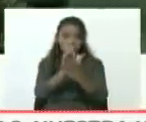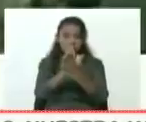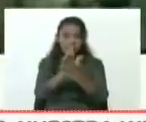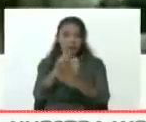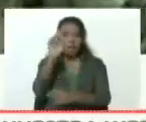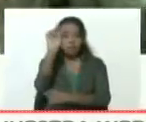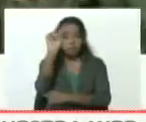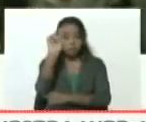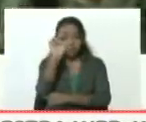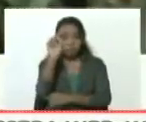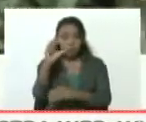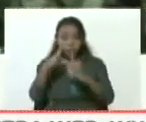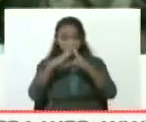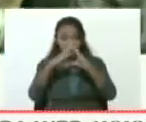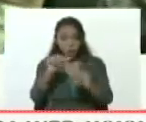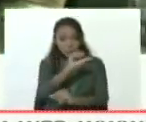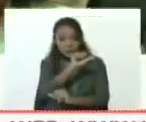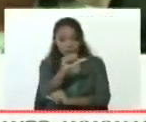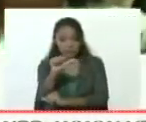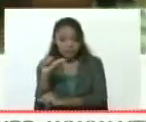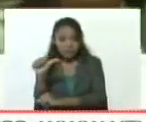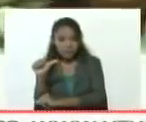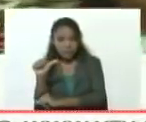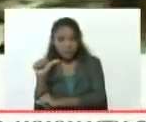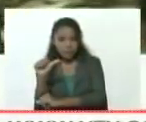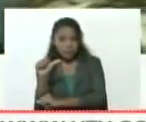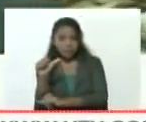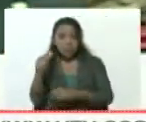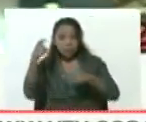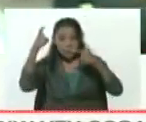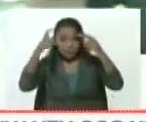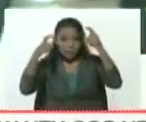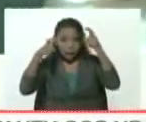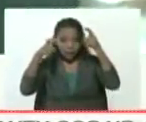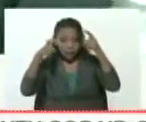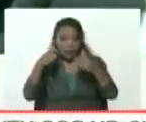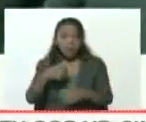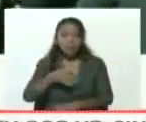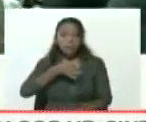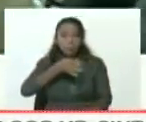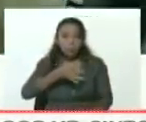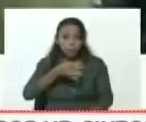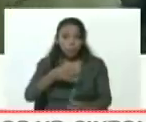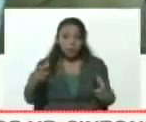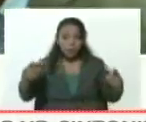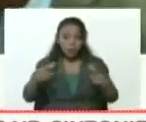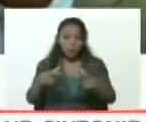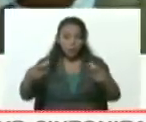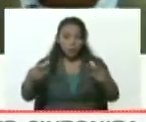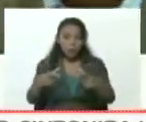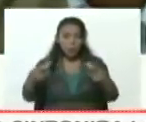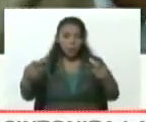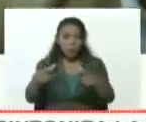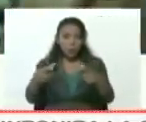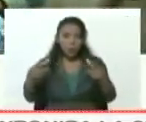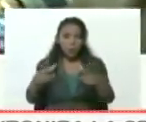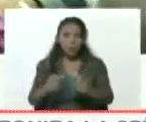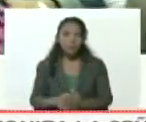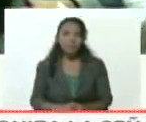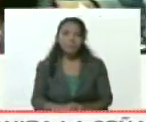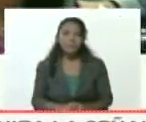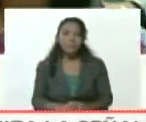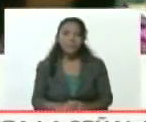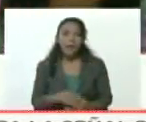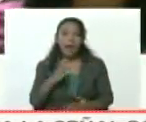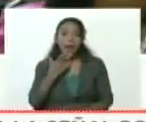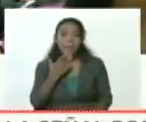comandante Chávez verificaba los avances. ¿Día a día? Todos los días, y toda la semana hacía reunión para verificar. Y cuando había un